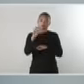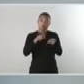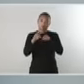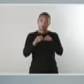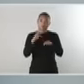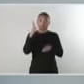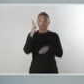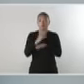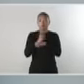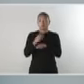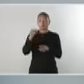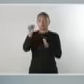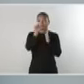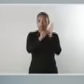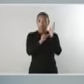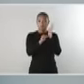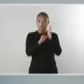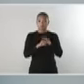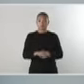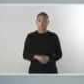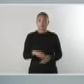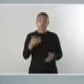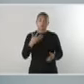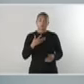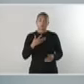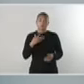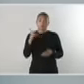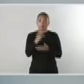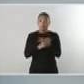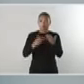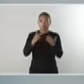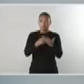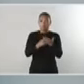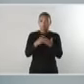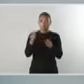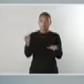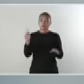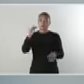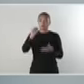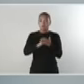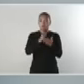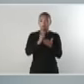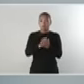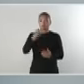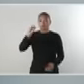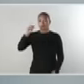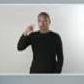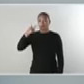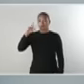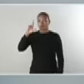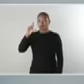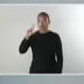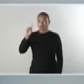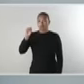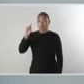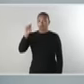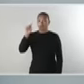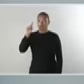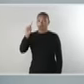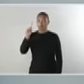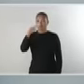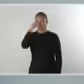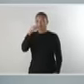tendremos un programa de innovadores Tamaulipas Siglo 21 para darle a los jóvenes tamaulipecos más de un